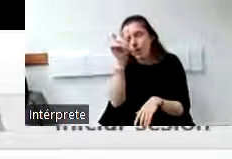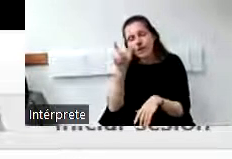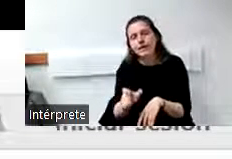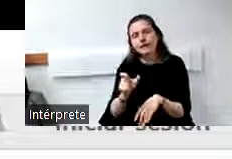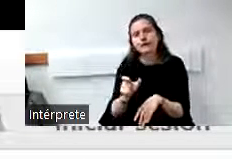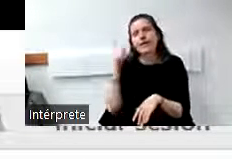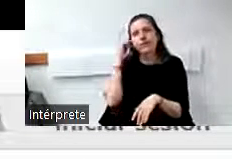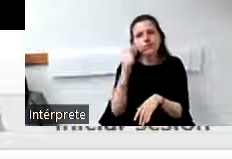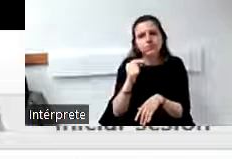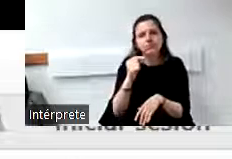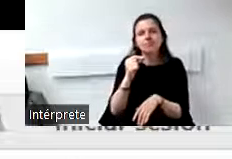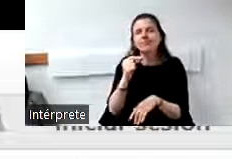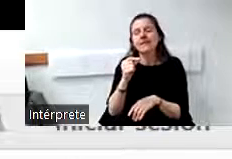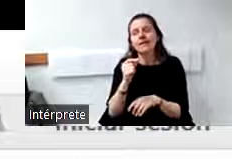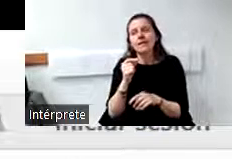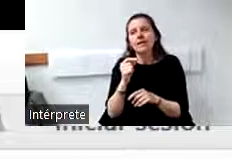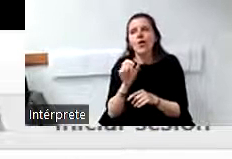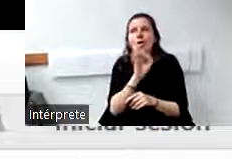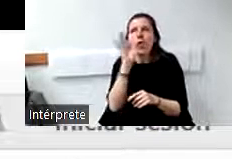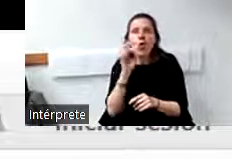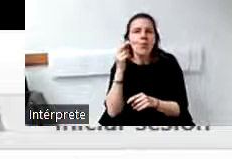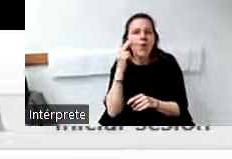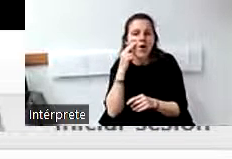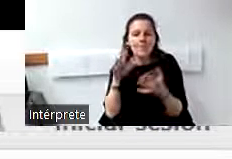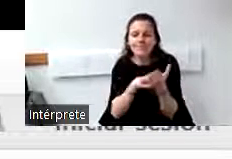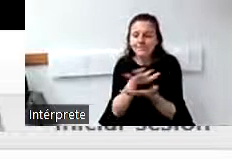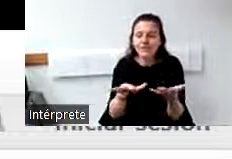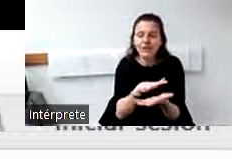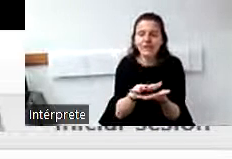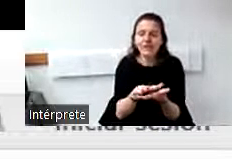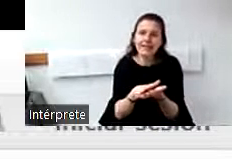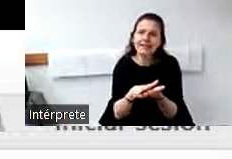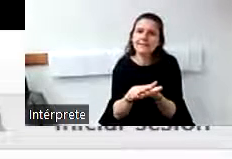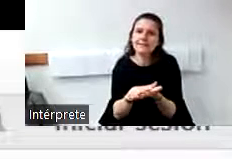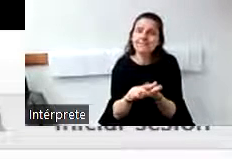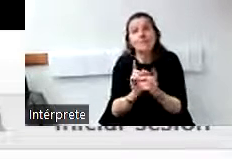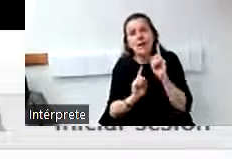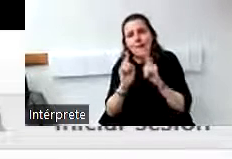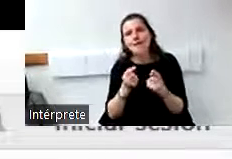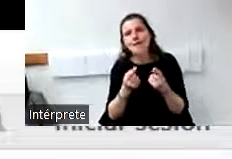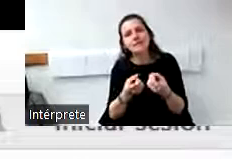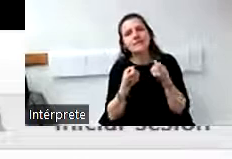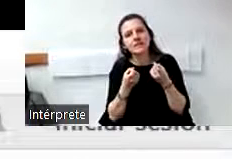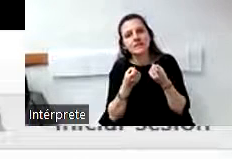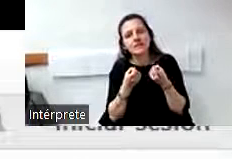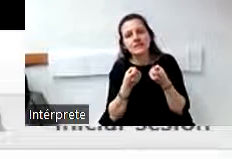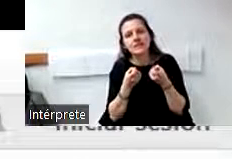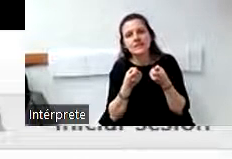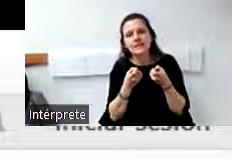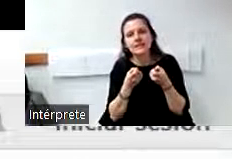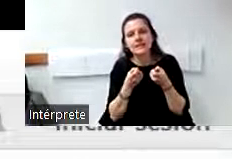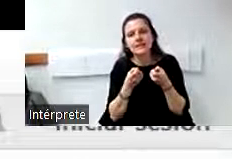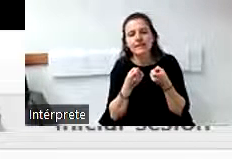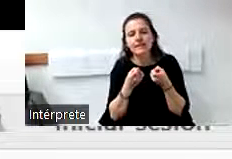intelectual o de tipo psicosocial, quizás necesite que se le dé los primeros números